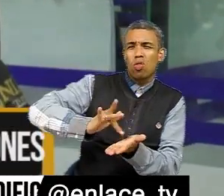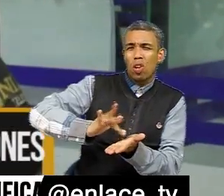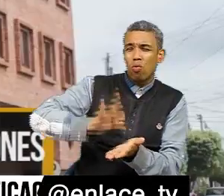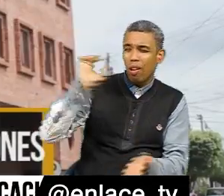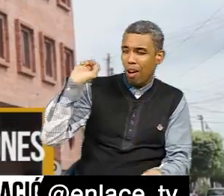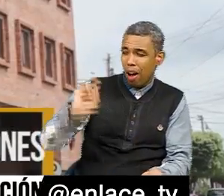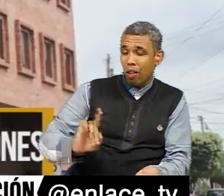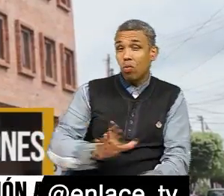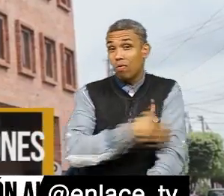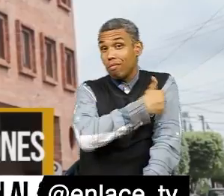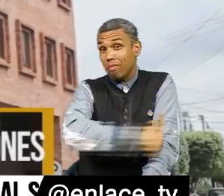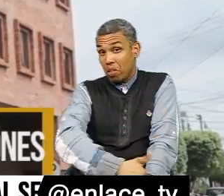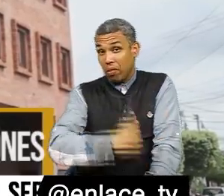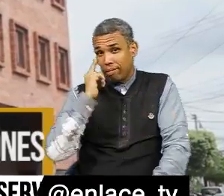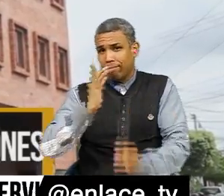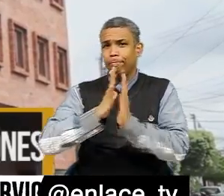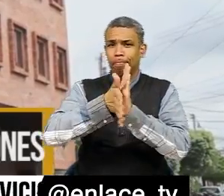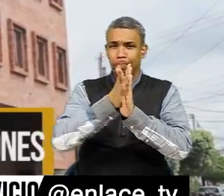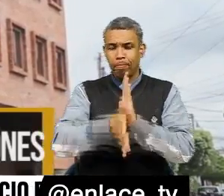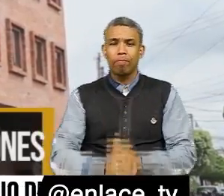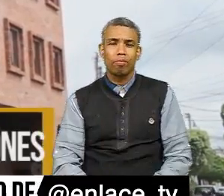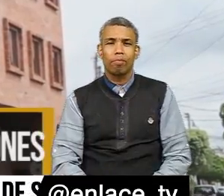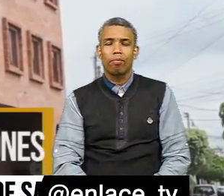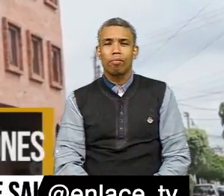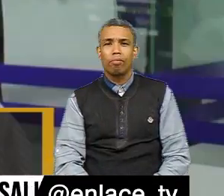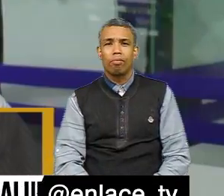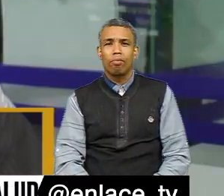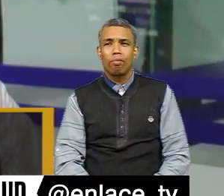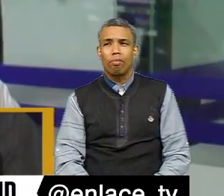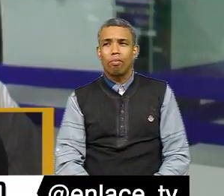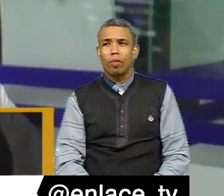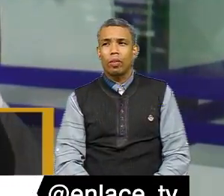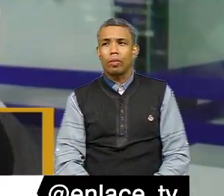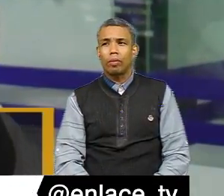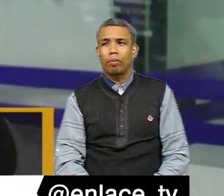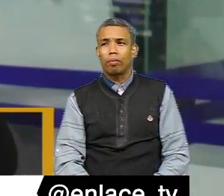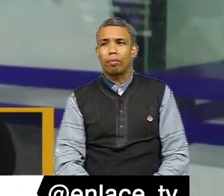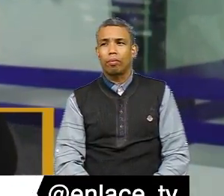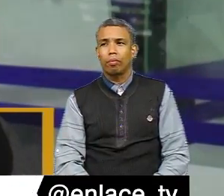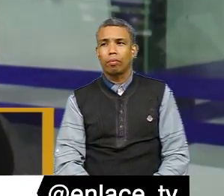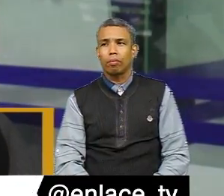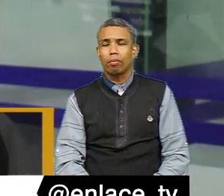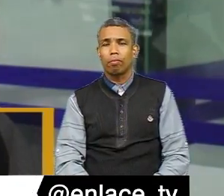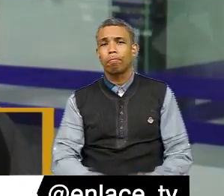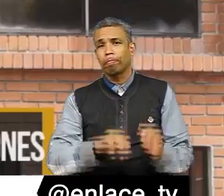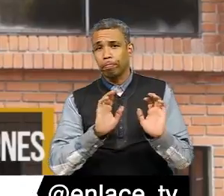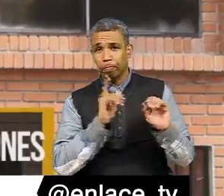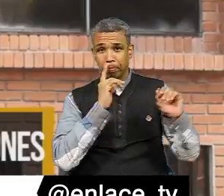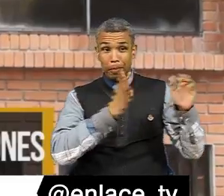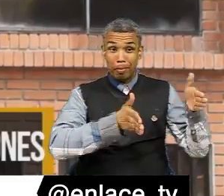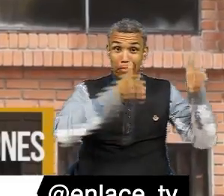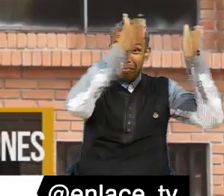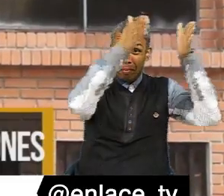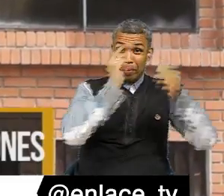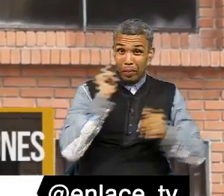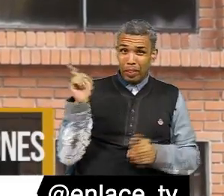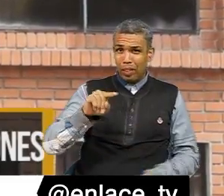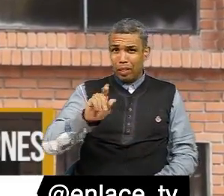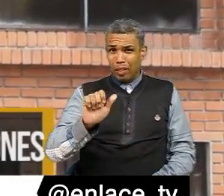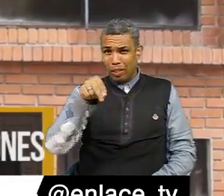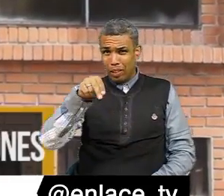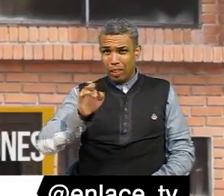de quejas y denuncias interpuestas en su despacho por los mismos pacientes. Bueno, tenemos conocimiento que la clínica San José suspendió los servicios a Coomeva por